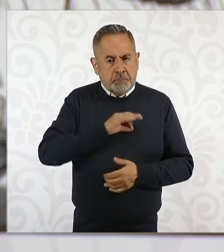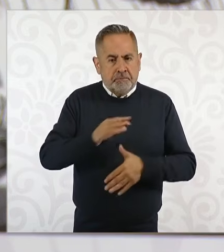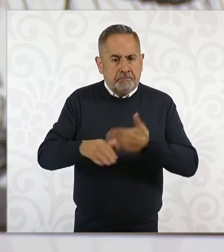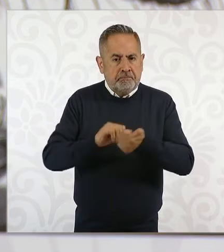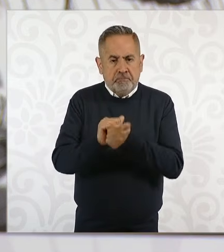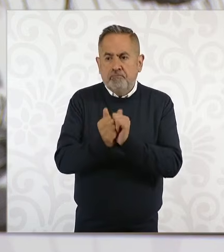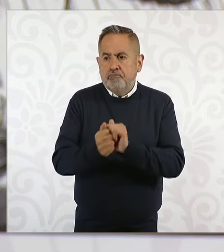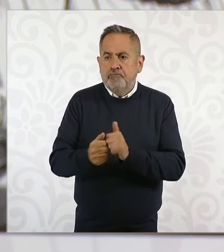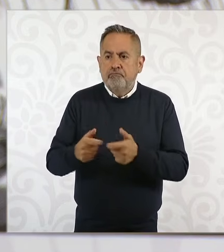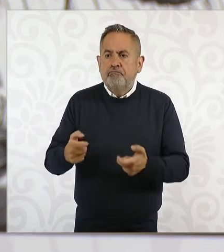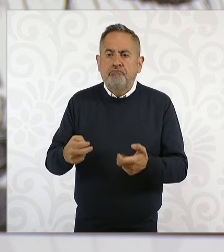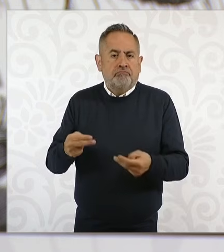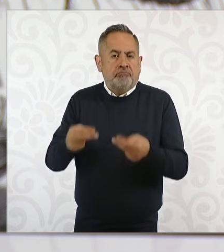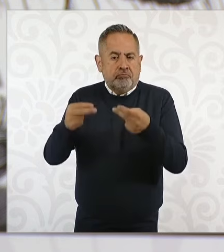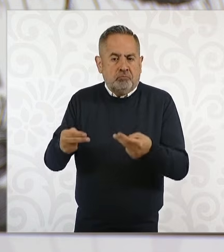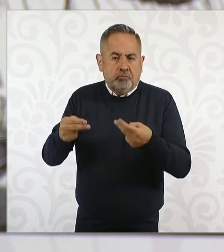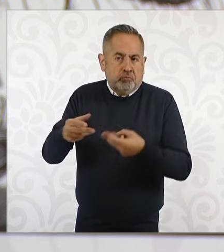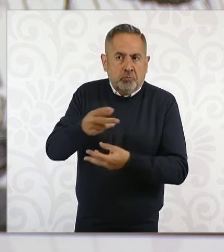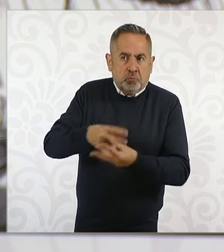el consumo.